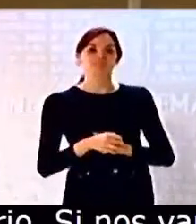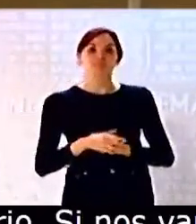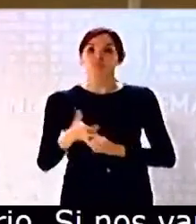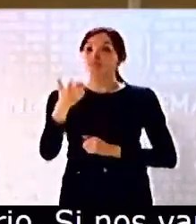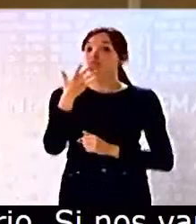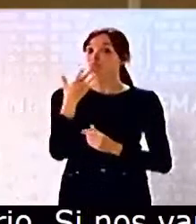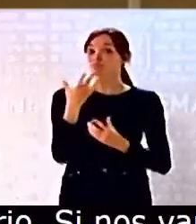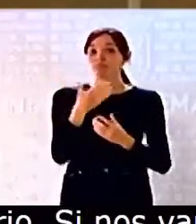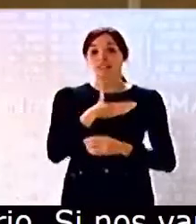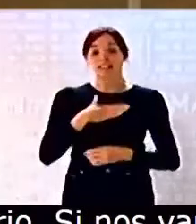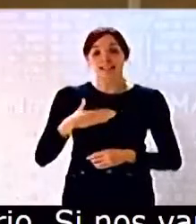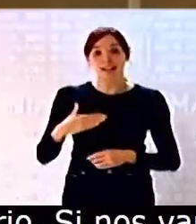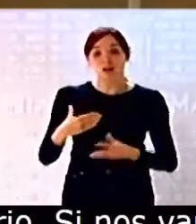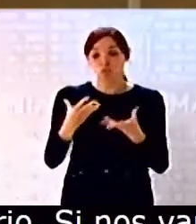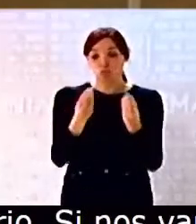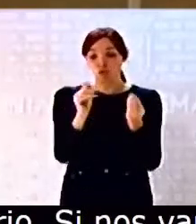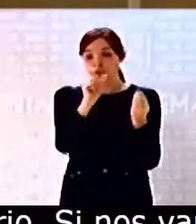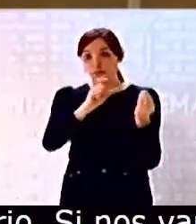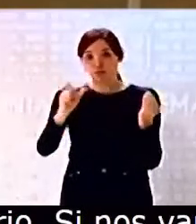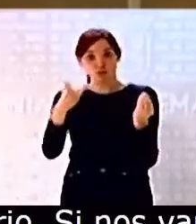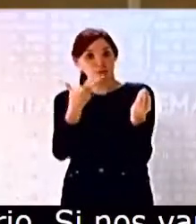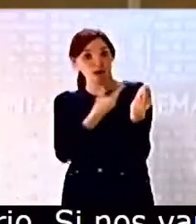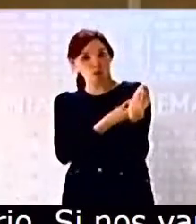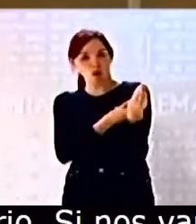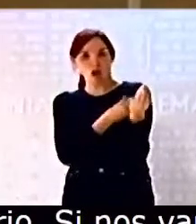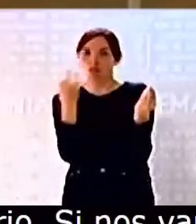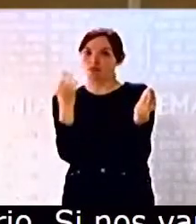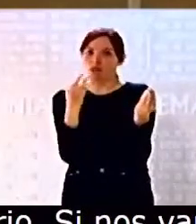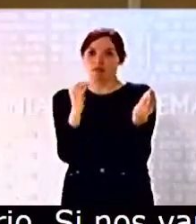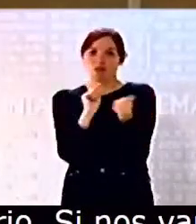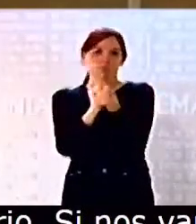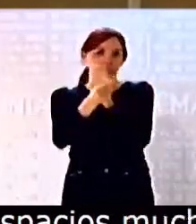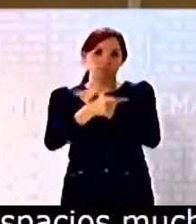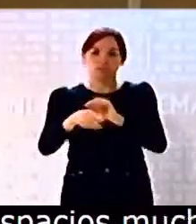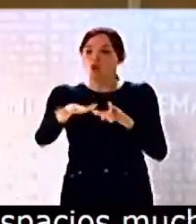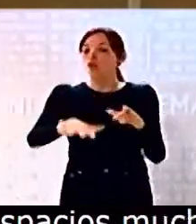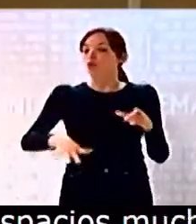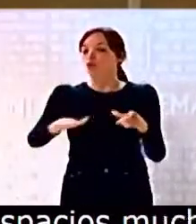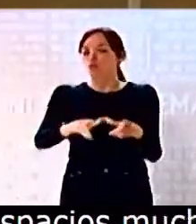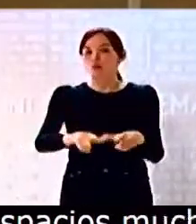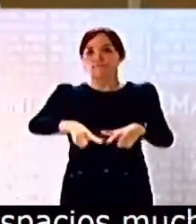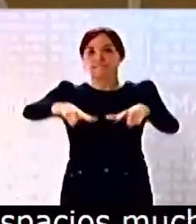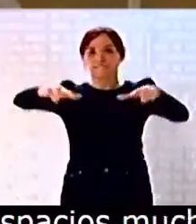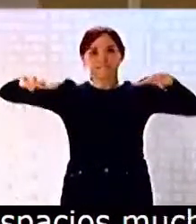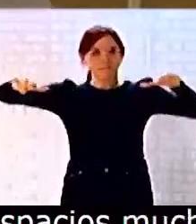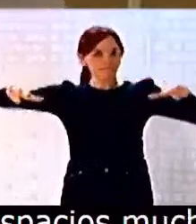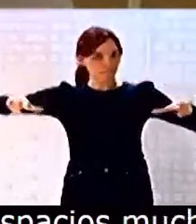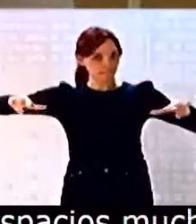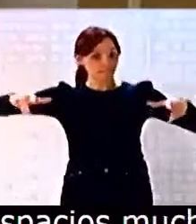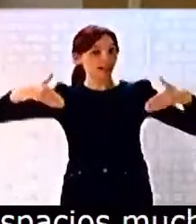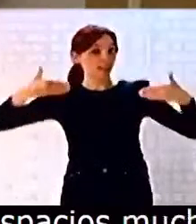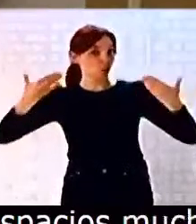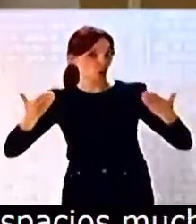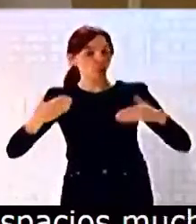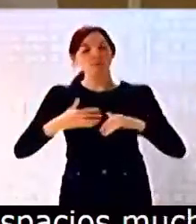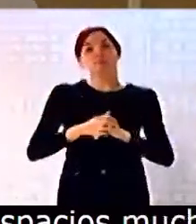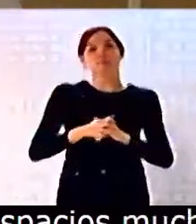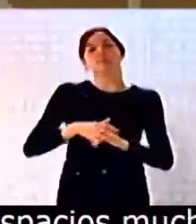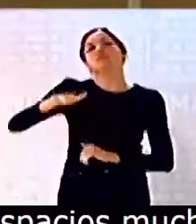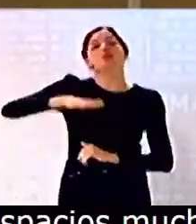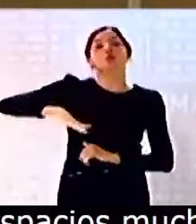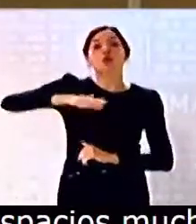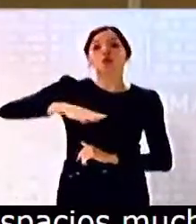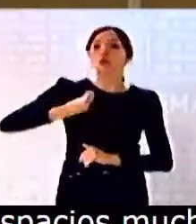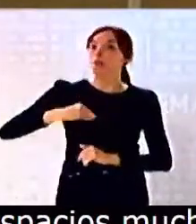masivas, tenemos que utilizar espacios mucho más grandes, ¿no? Entonces, en estos sitios, en estas